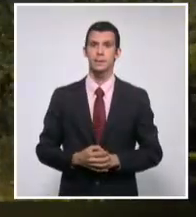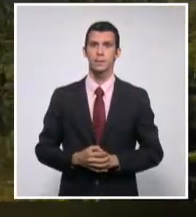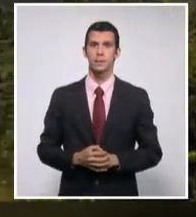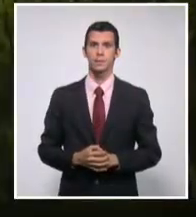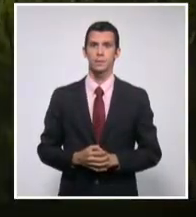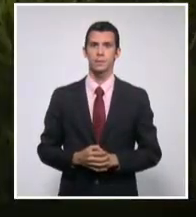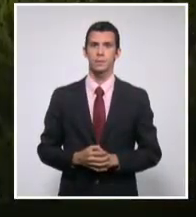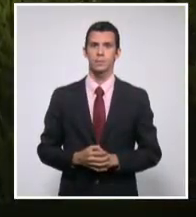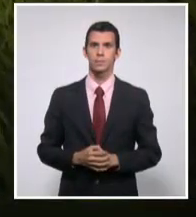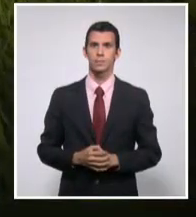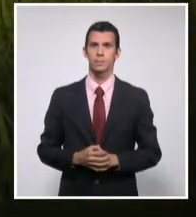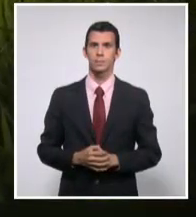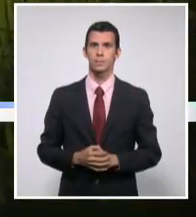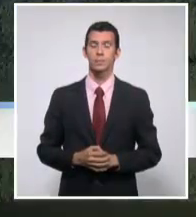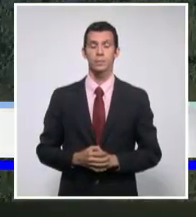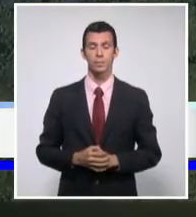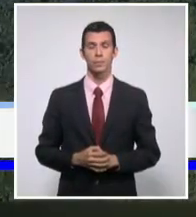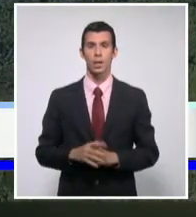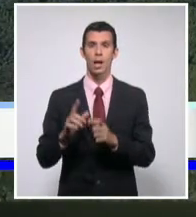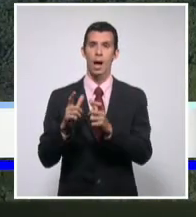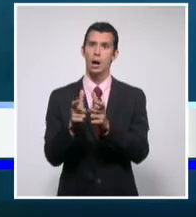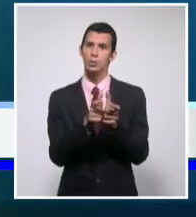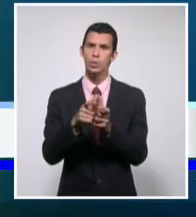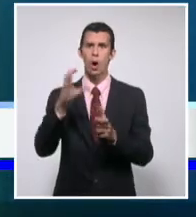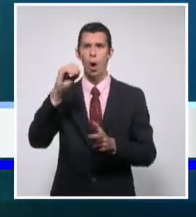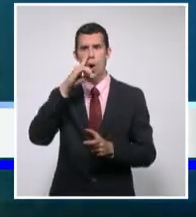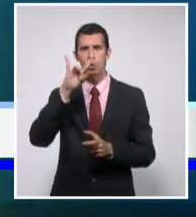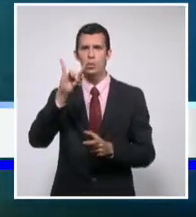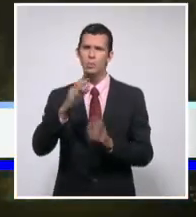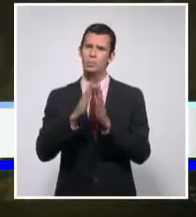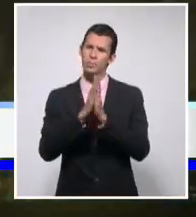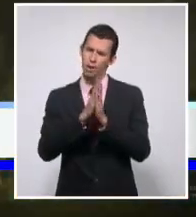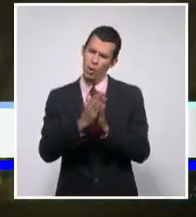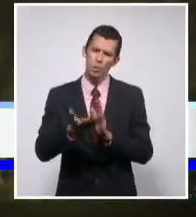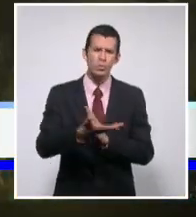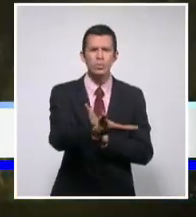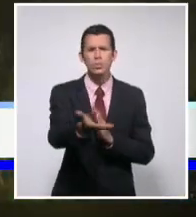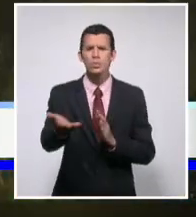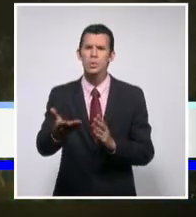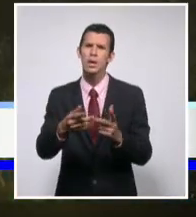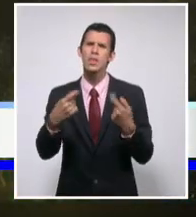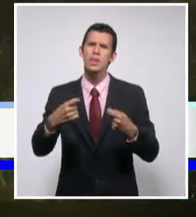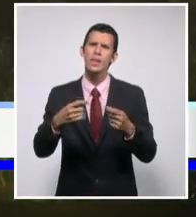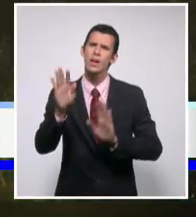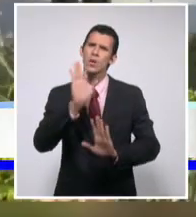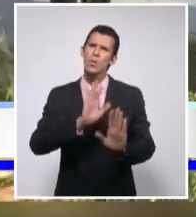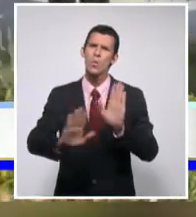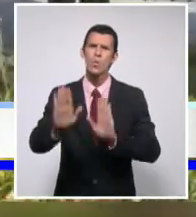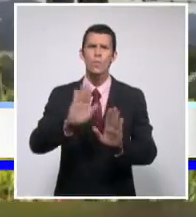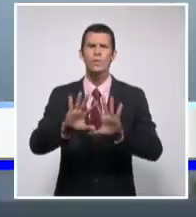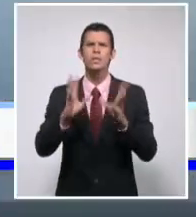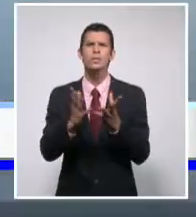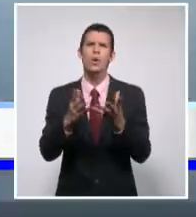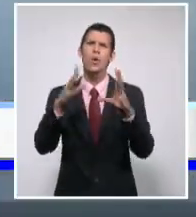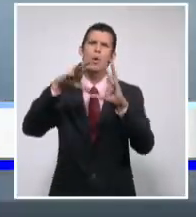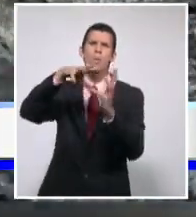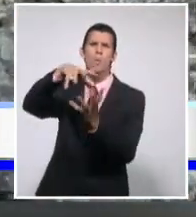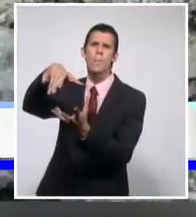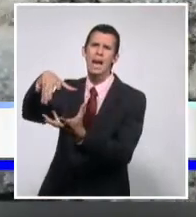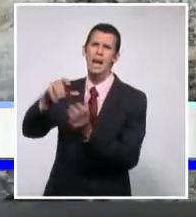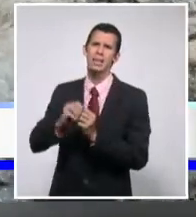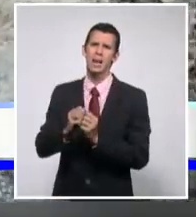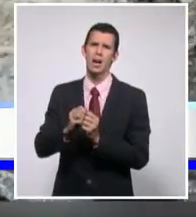La ONU llama a actuar con decisión para proteger la Tierra, tanto del nuevo coronavirus como de la amenaza del